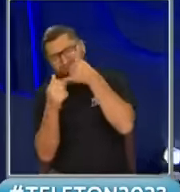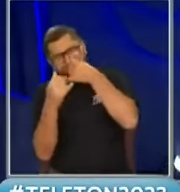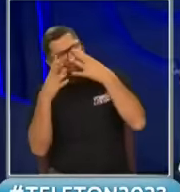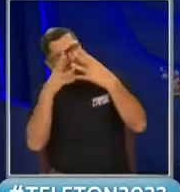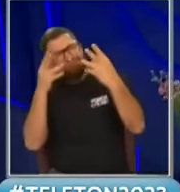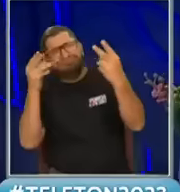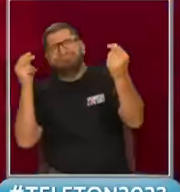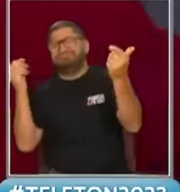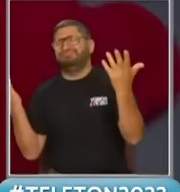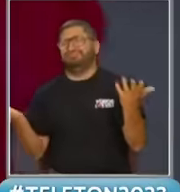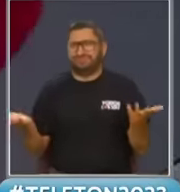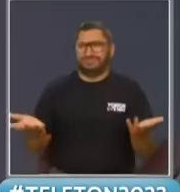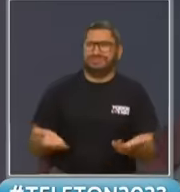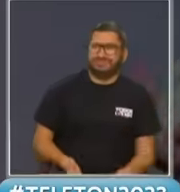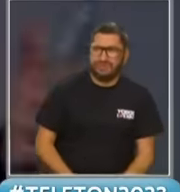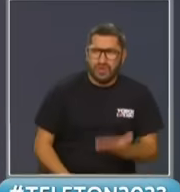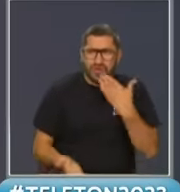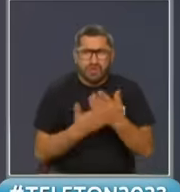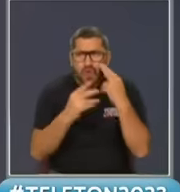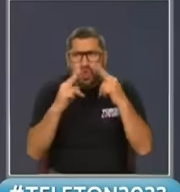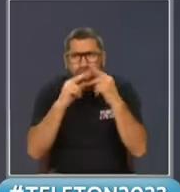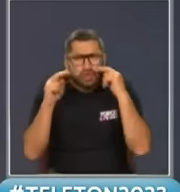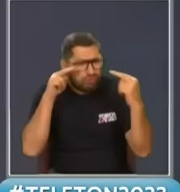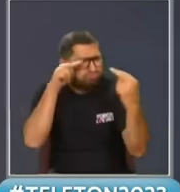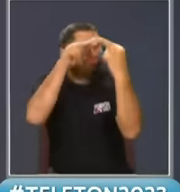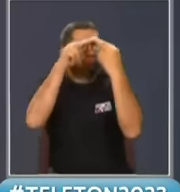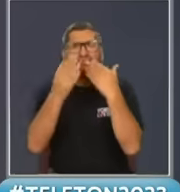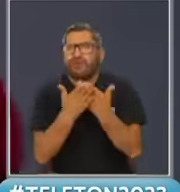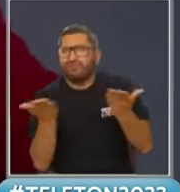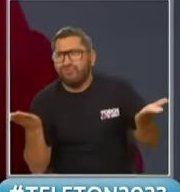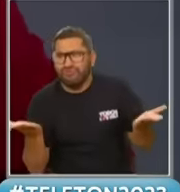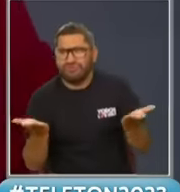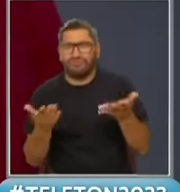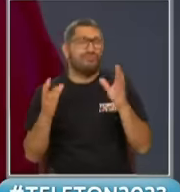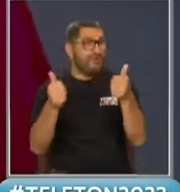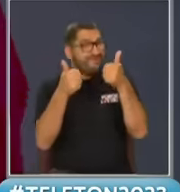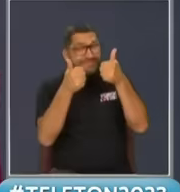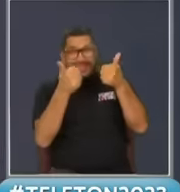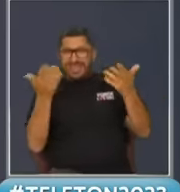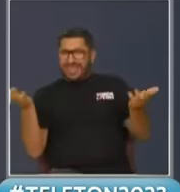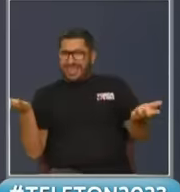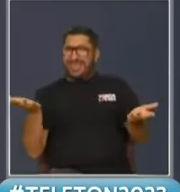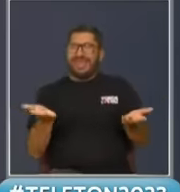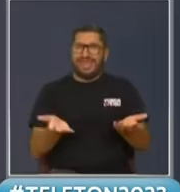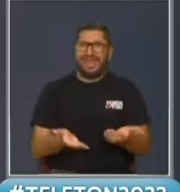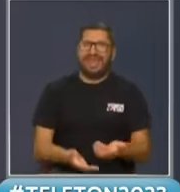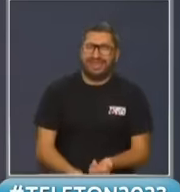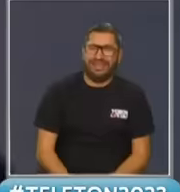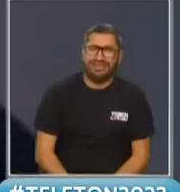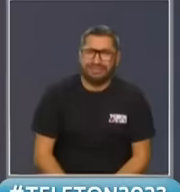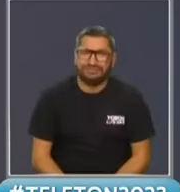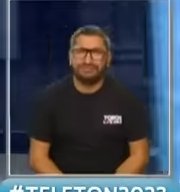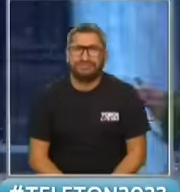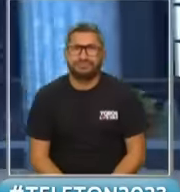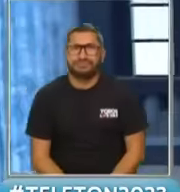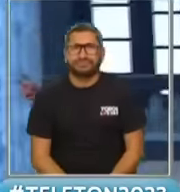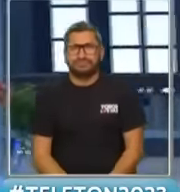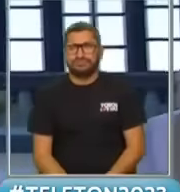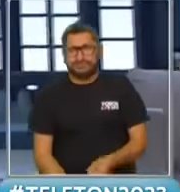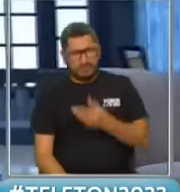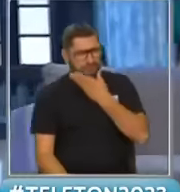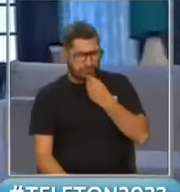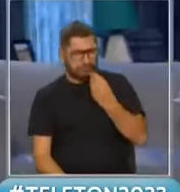este desgraciado? ¿Cómo estáis, Leito? Aguante, Leito. Bien, qué lindo.